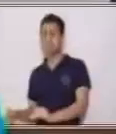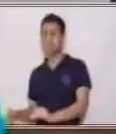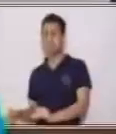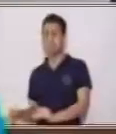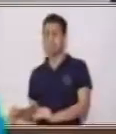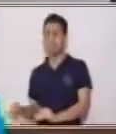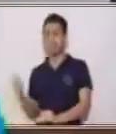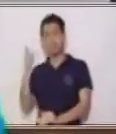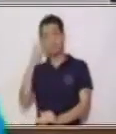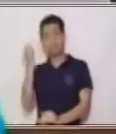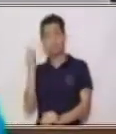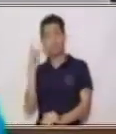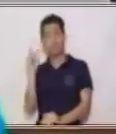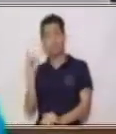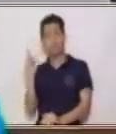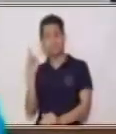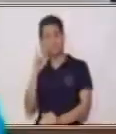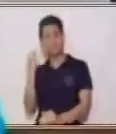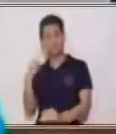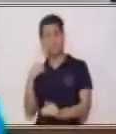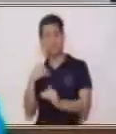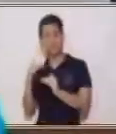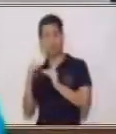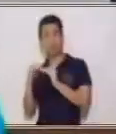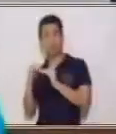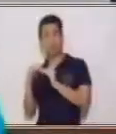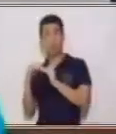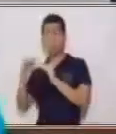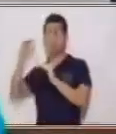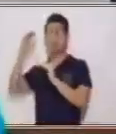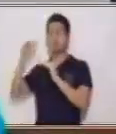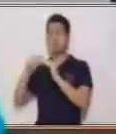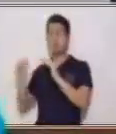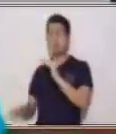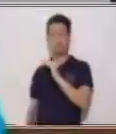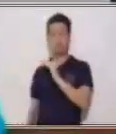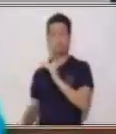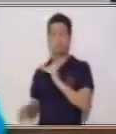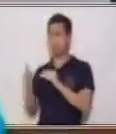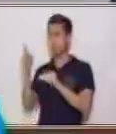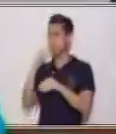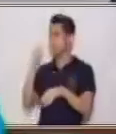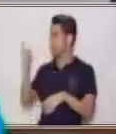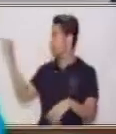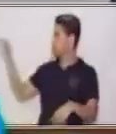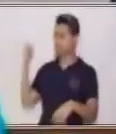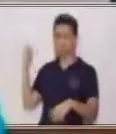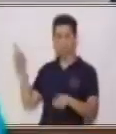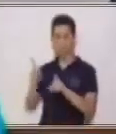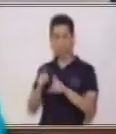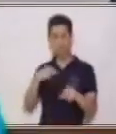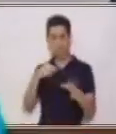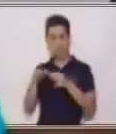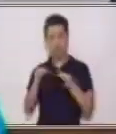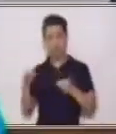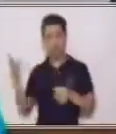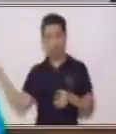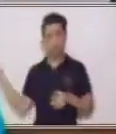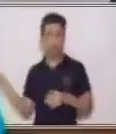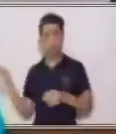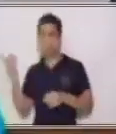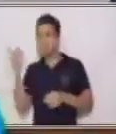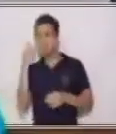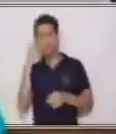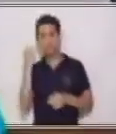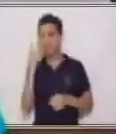más pequeño, a uno de primero primaria, y le presento todos estos pasos a seguir para que me escriba una o dos